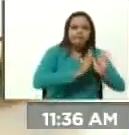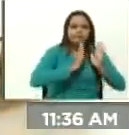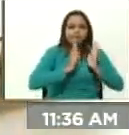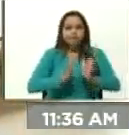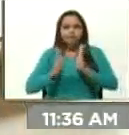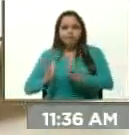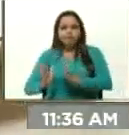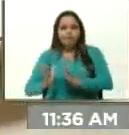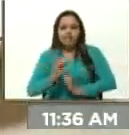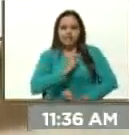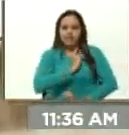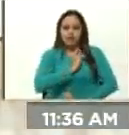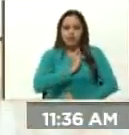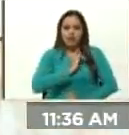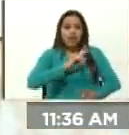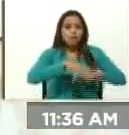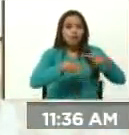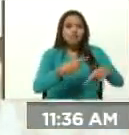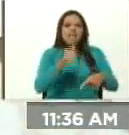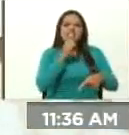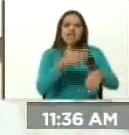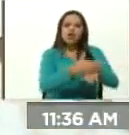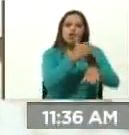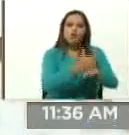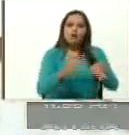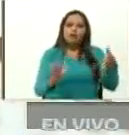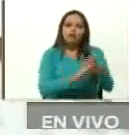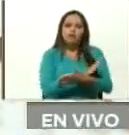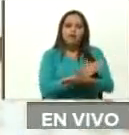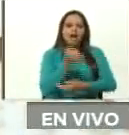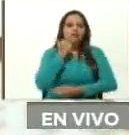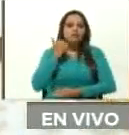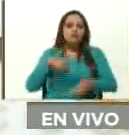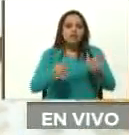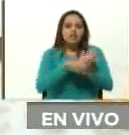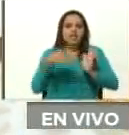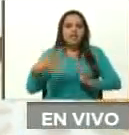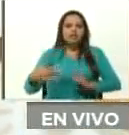y procesar responsables de violaciones a los derechos humanos.